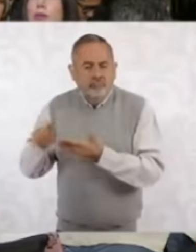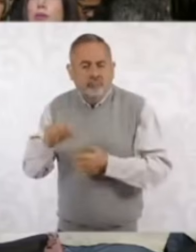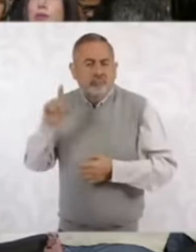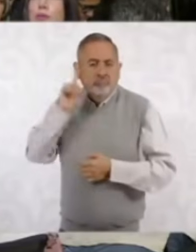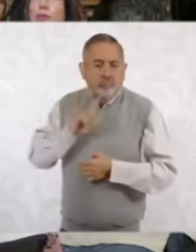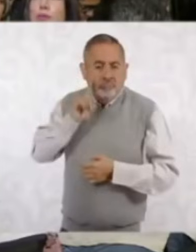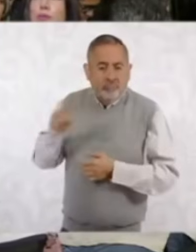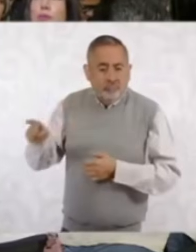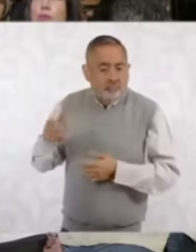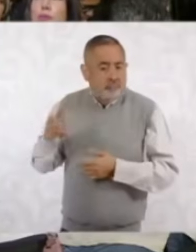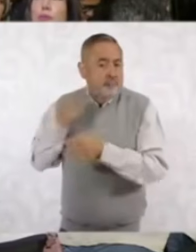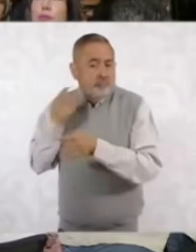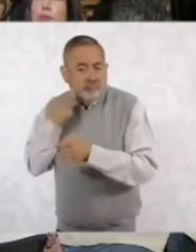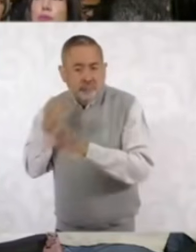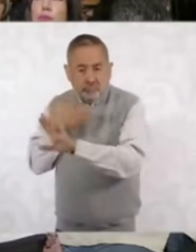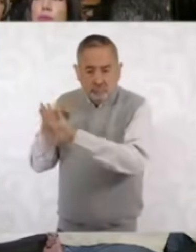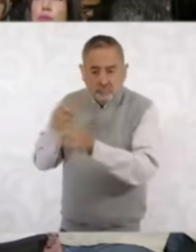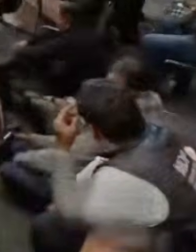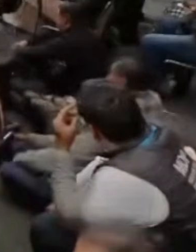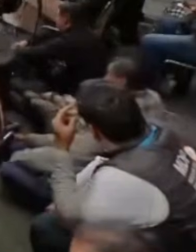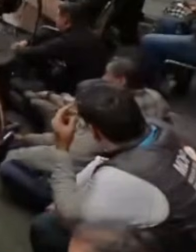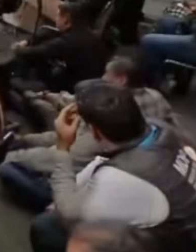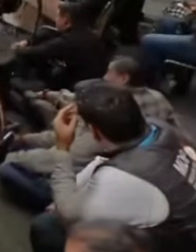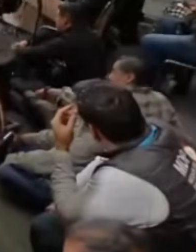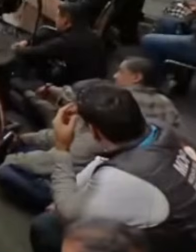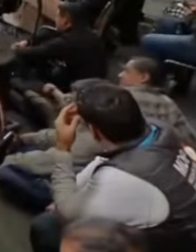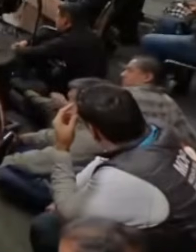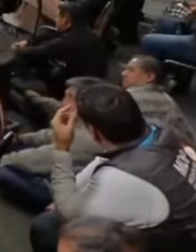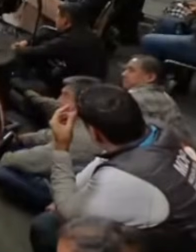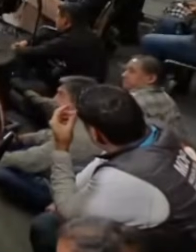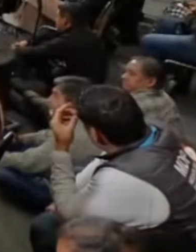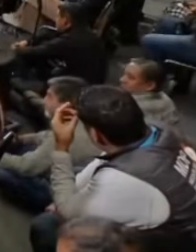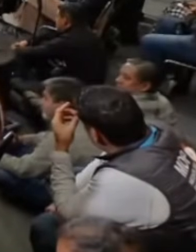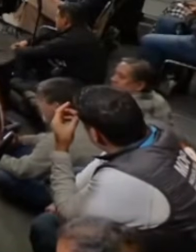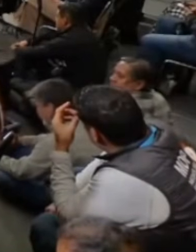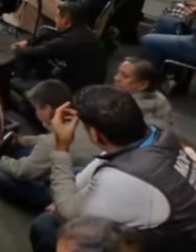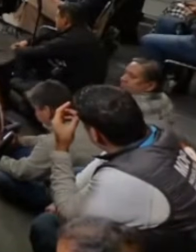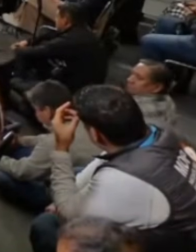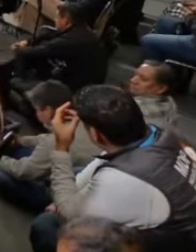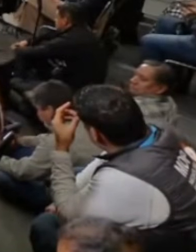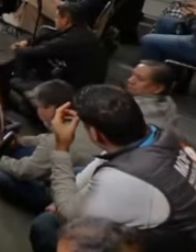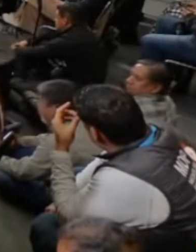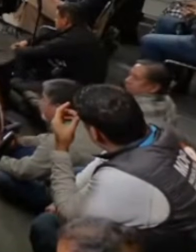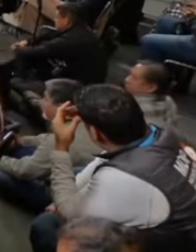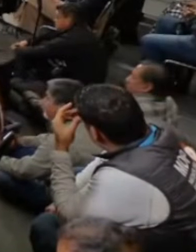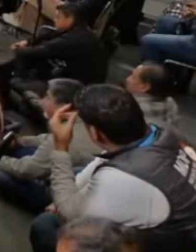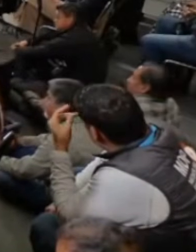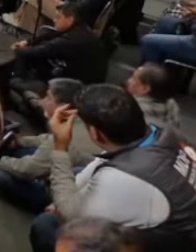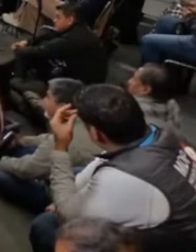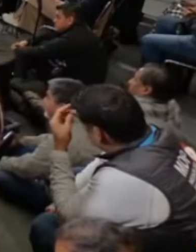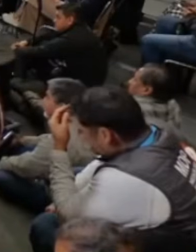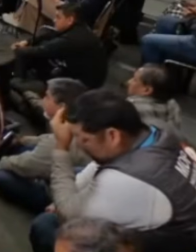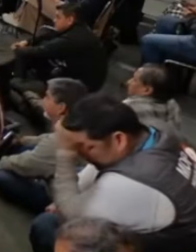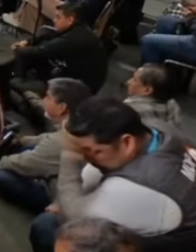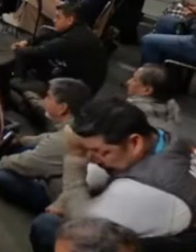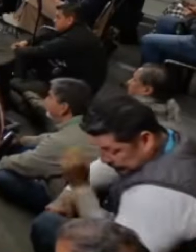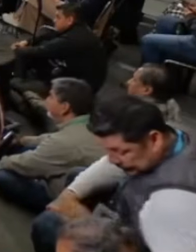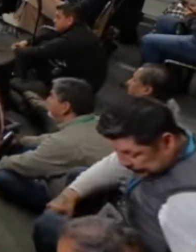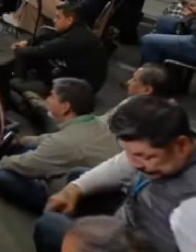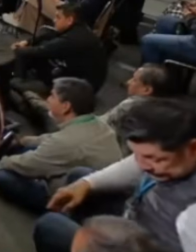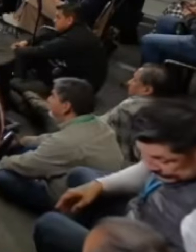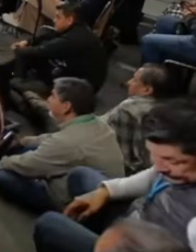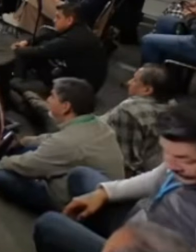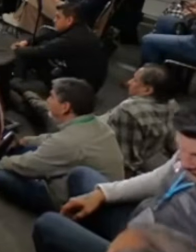mujeres que se dedican a la política, como el caso de usted, Presidenta. No hemos discutido esto con las plataformas, yo por eso digo que tiene que ser un